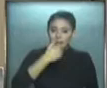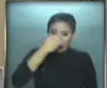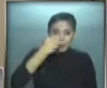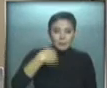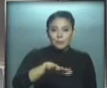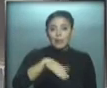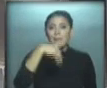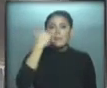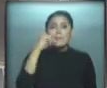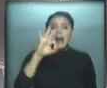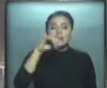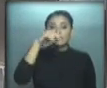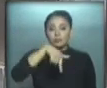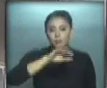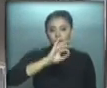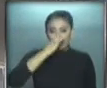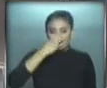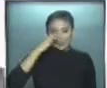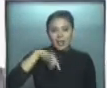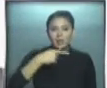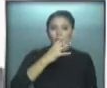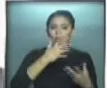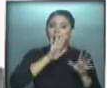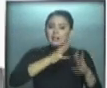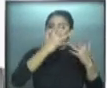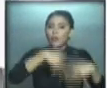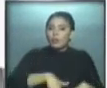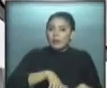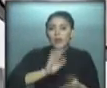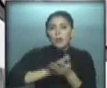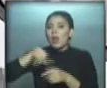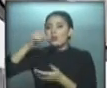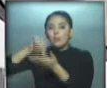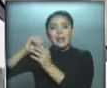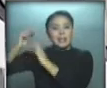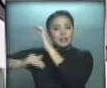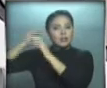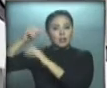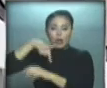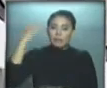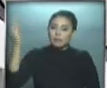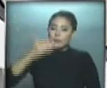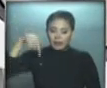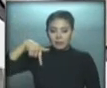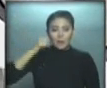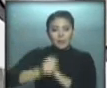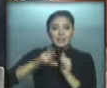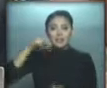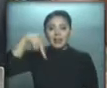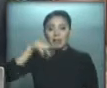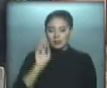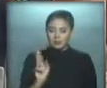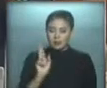a partir de marzo de este año, de detención automática, como los países desarrollados están en proceso de fabricación. Acá en esta empresa CNR, que